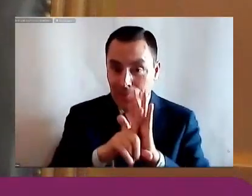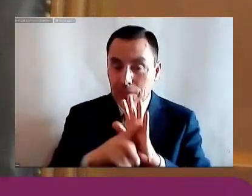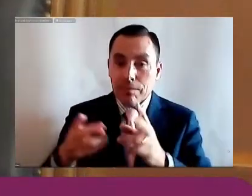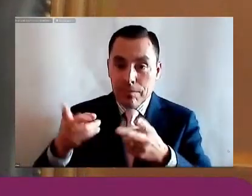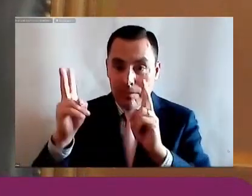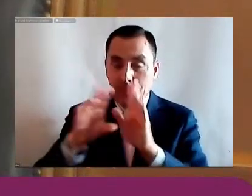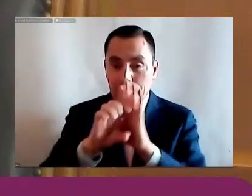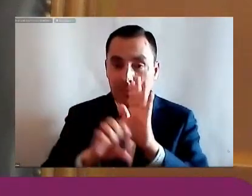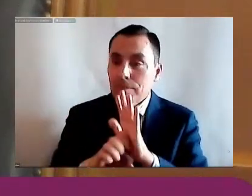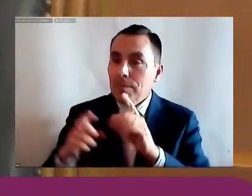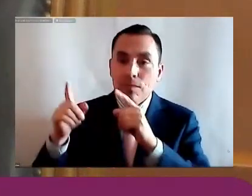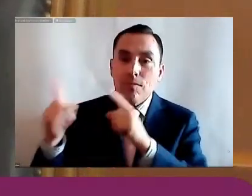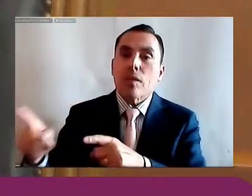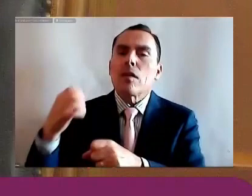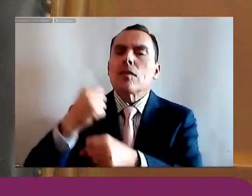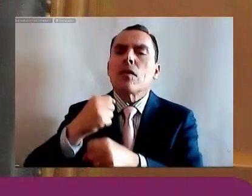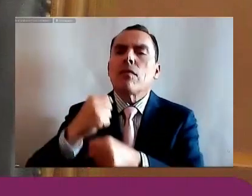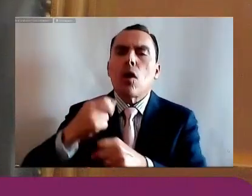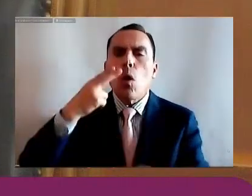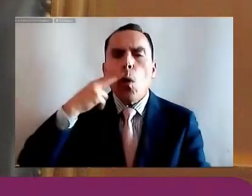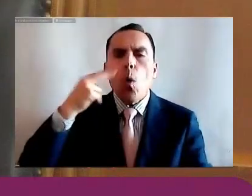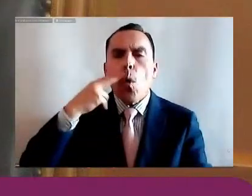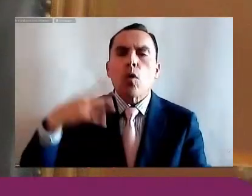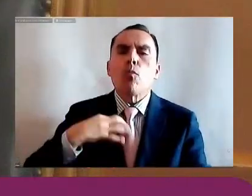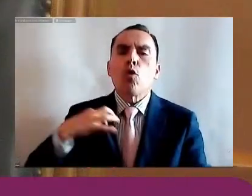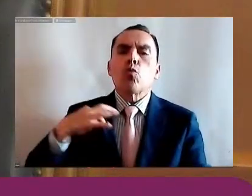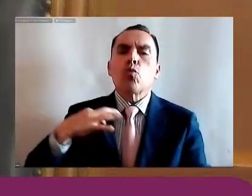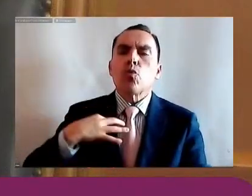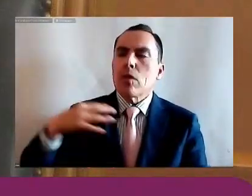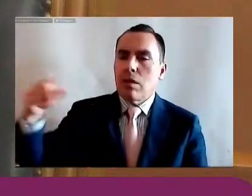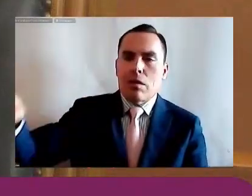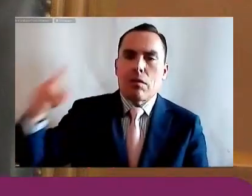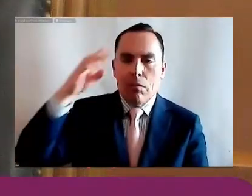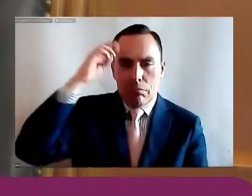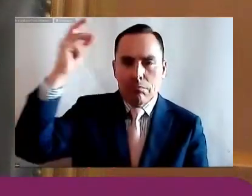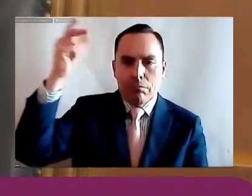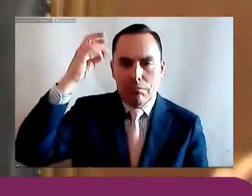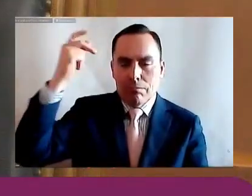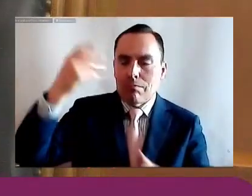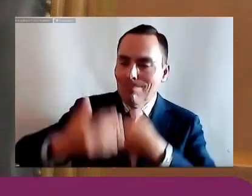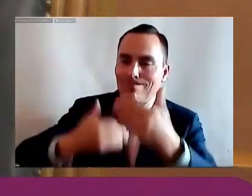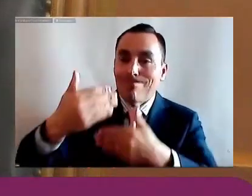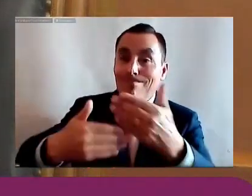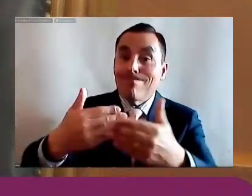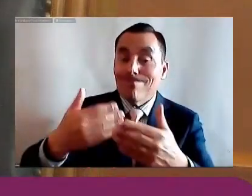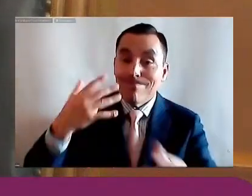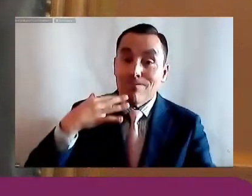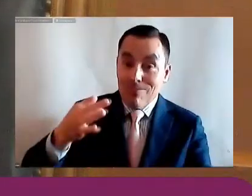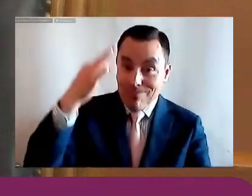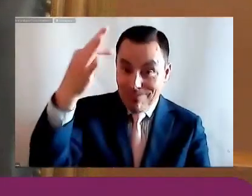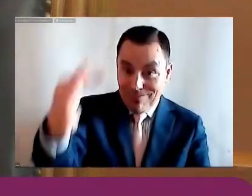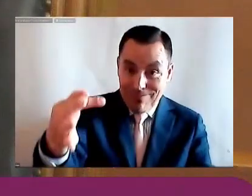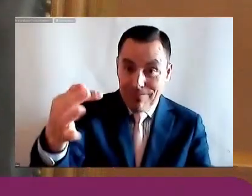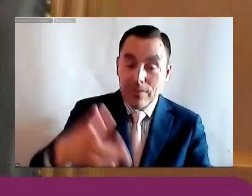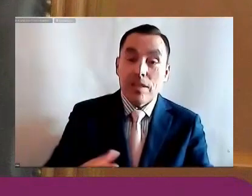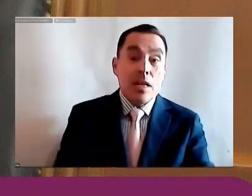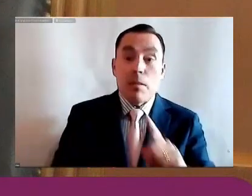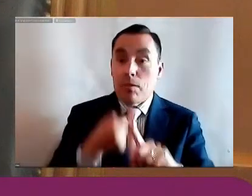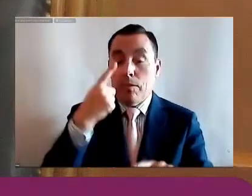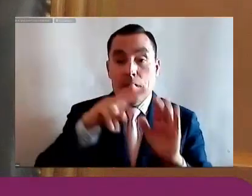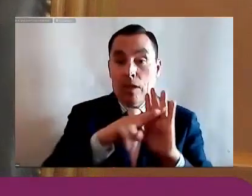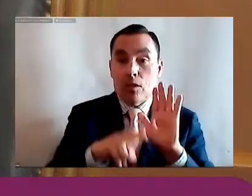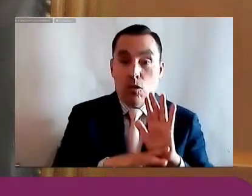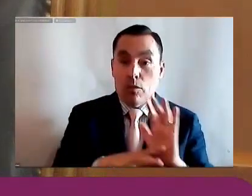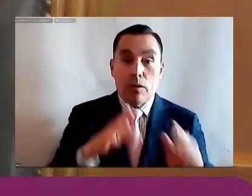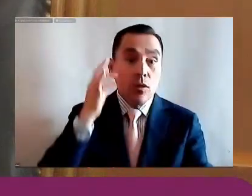del trabajador como ciudadano, que son puras ideas progresistas. Las mujeres, de hecho, la primera norma se dice de